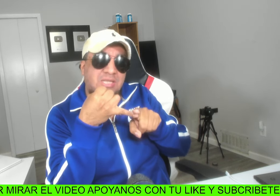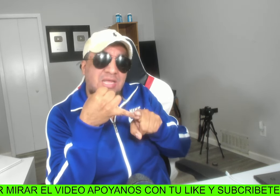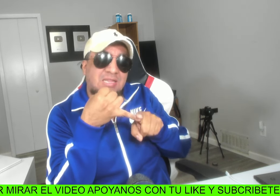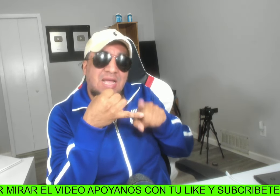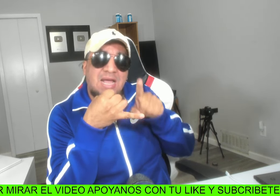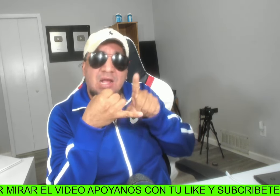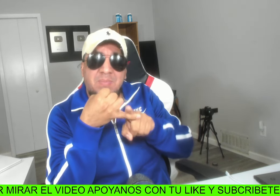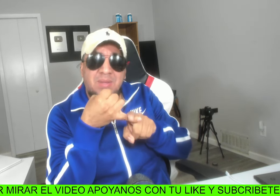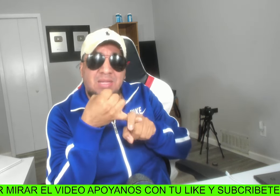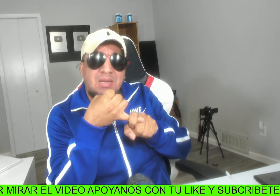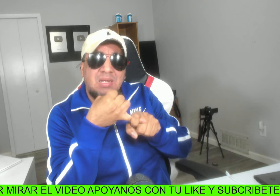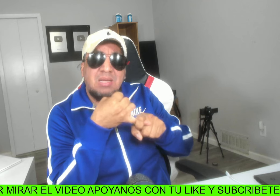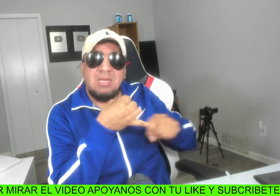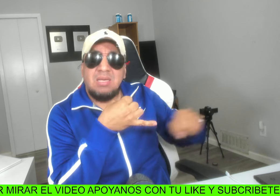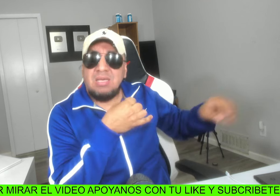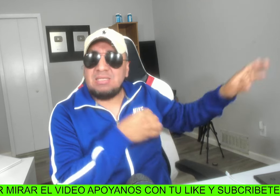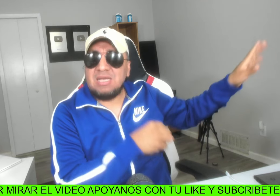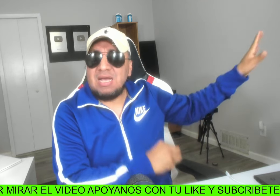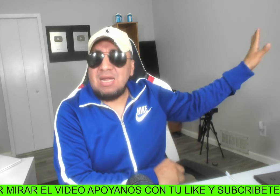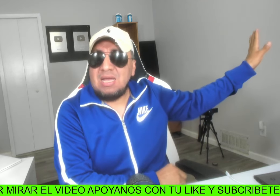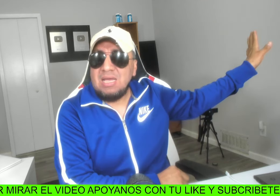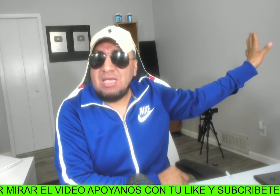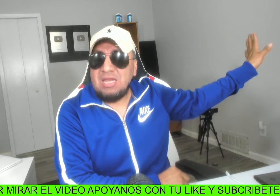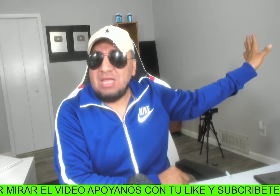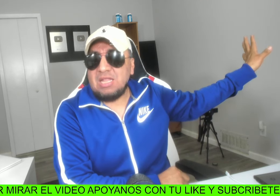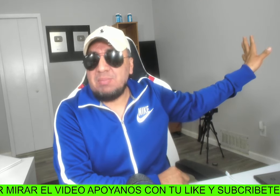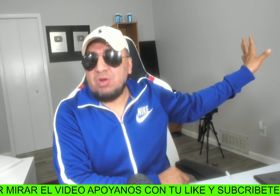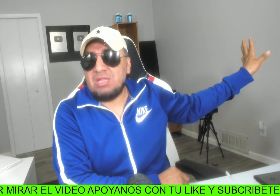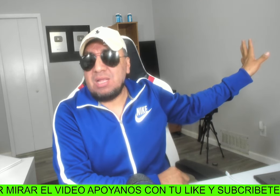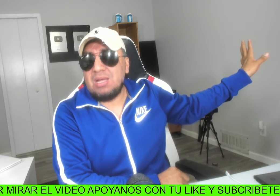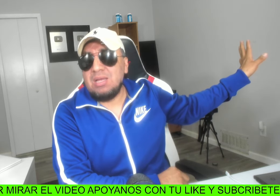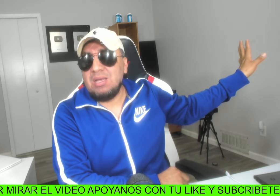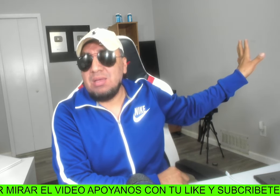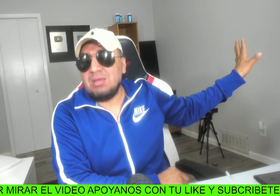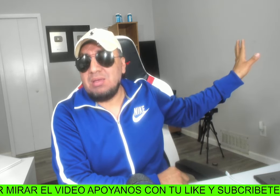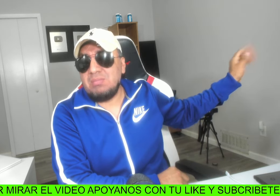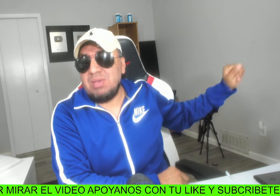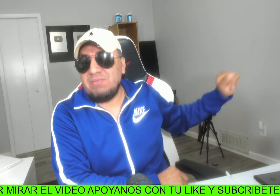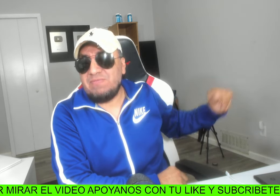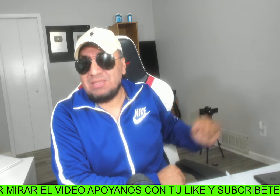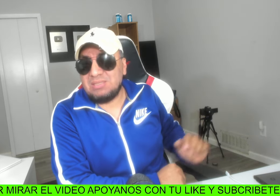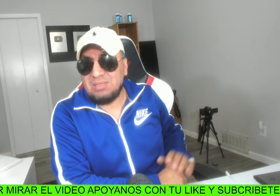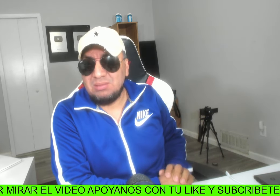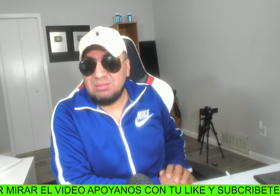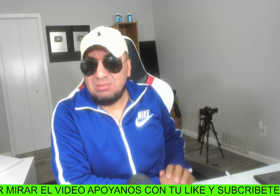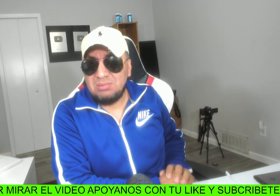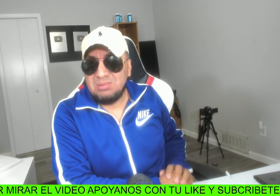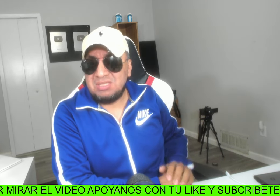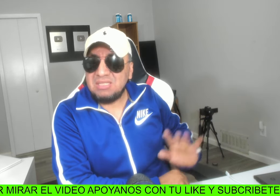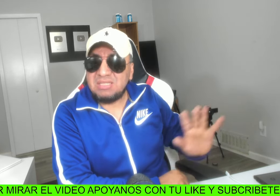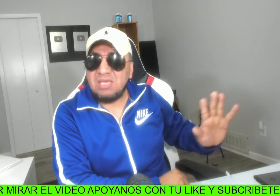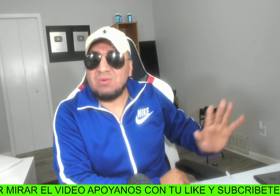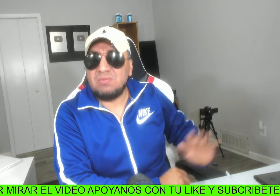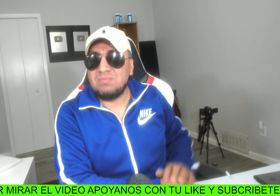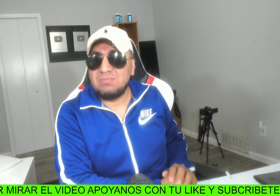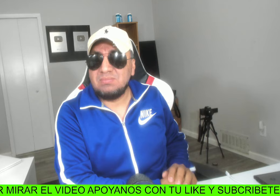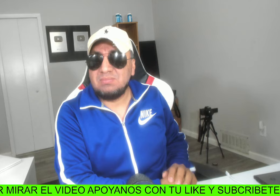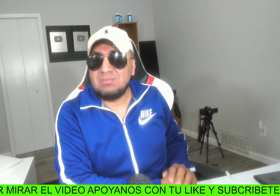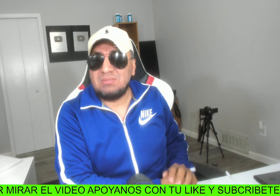de occidente a la capital. Y se gana 500 bolitas bien fácil,